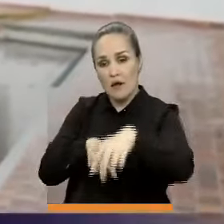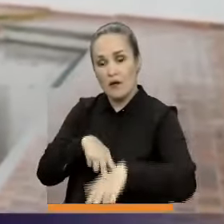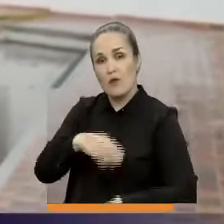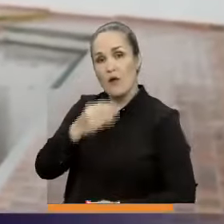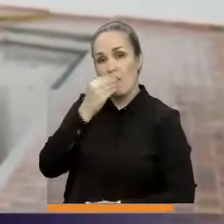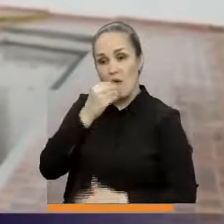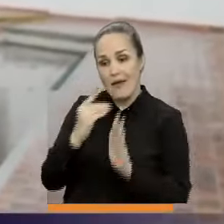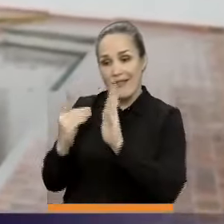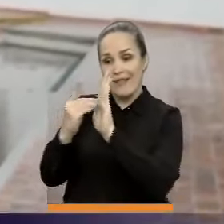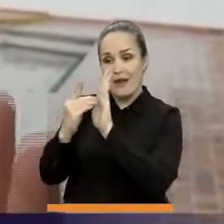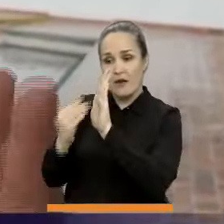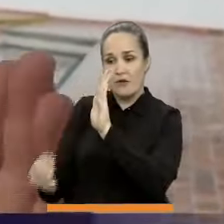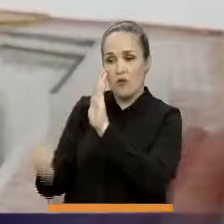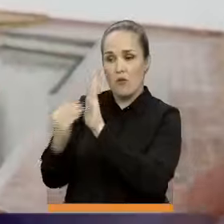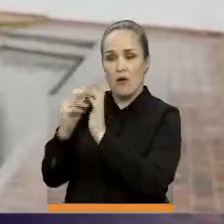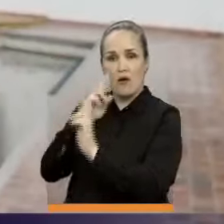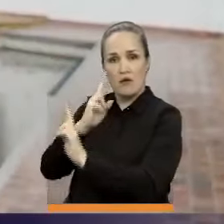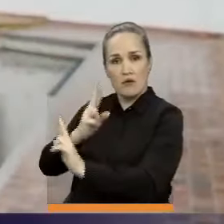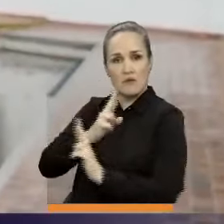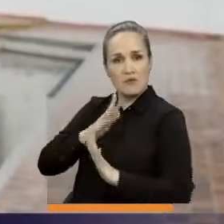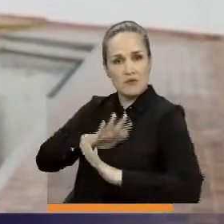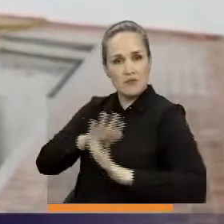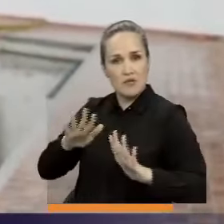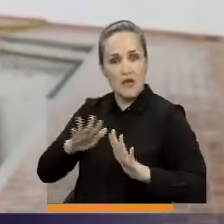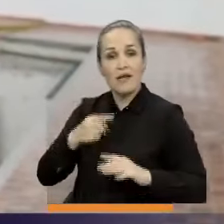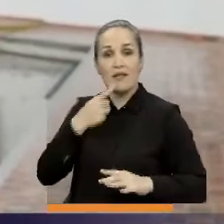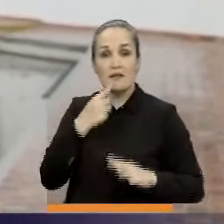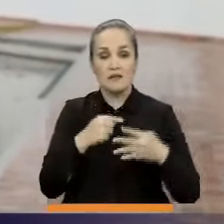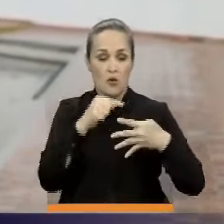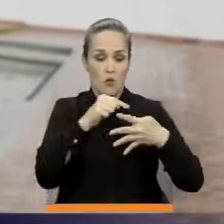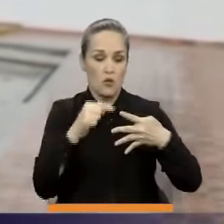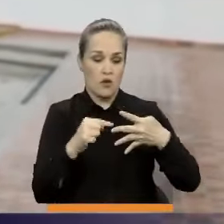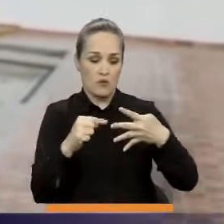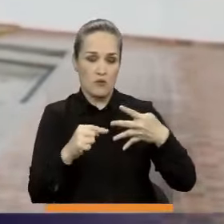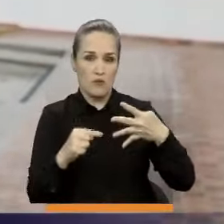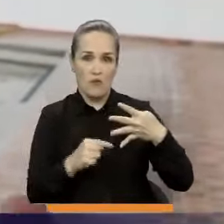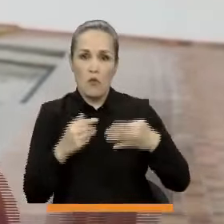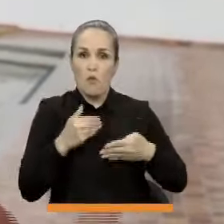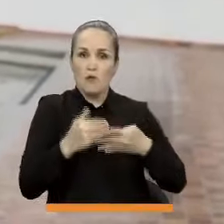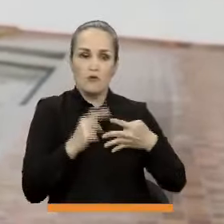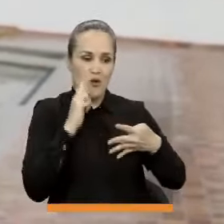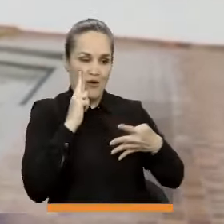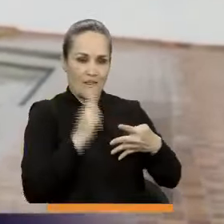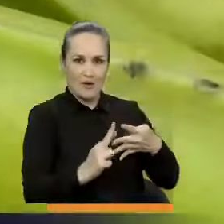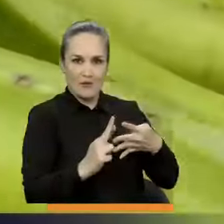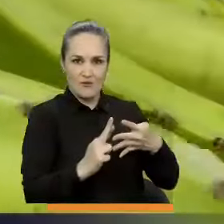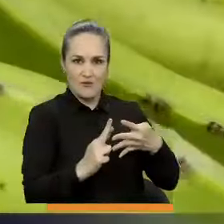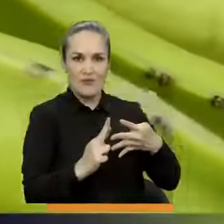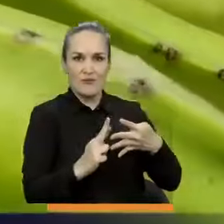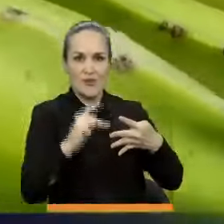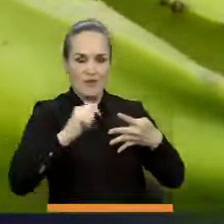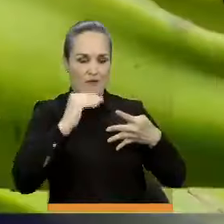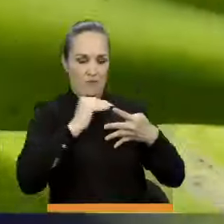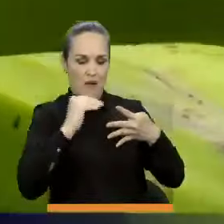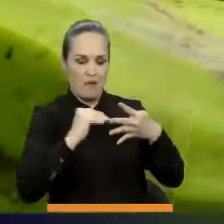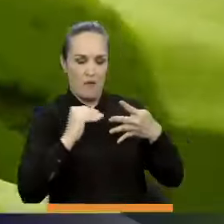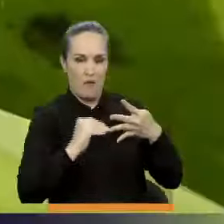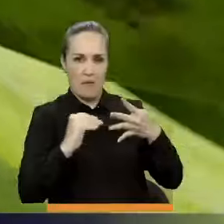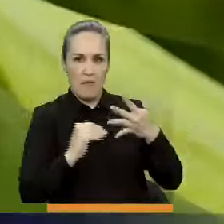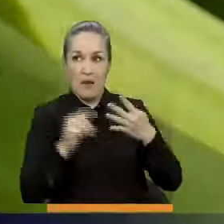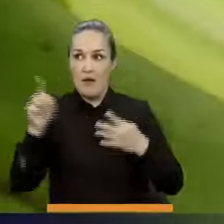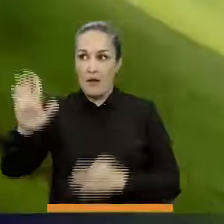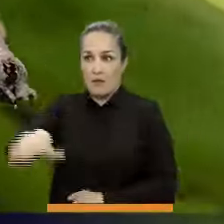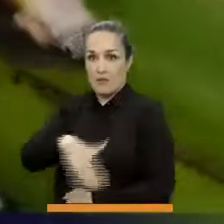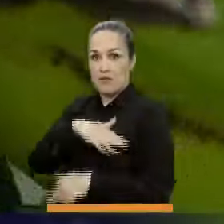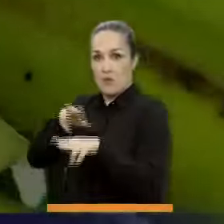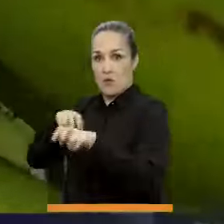ha constituido cuatro pasos para que sean reconocidos por el gobierno nacional y principalmente por el Ministerio